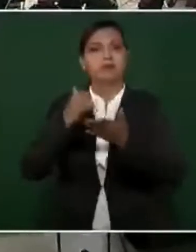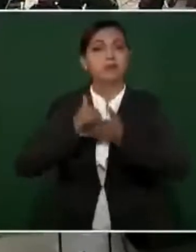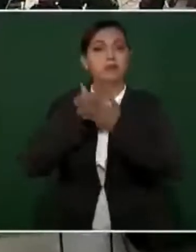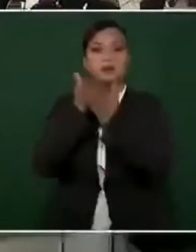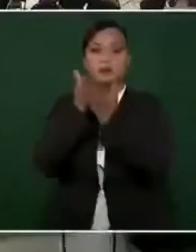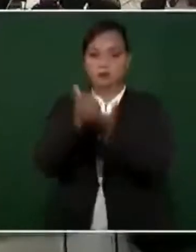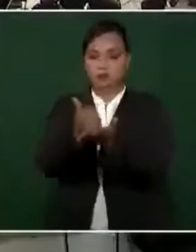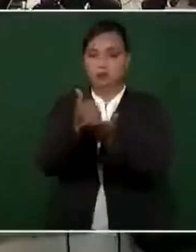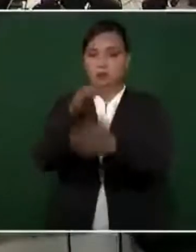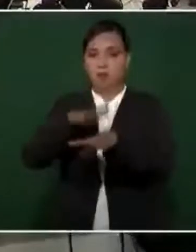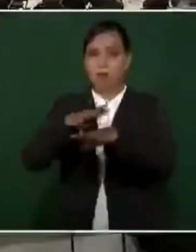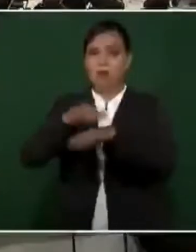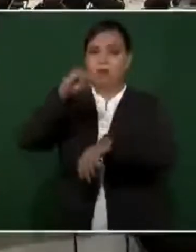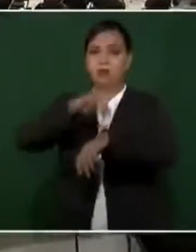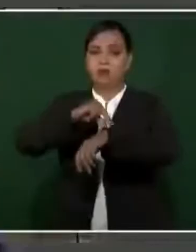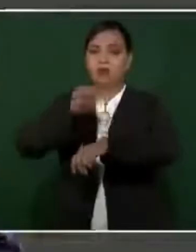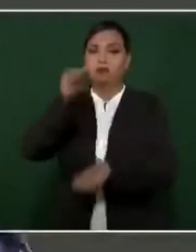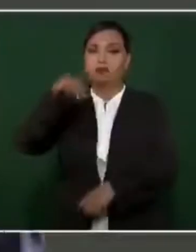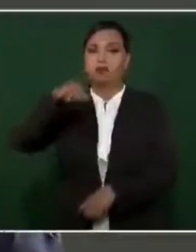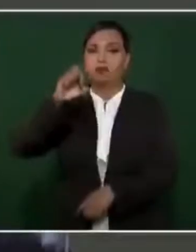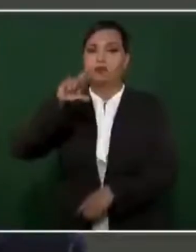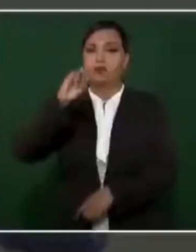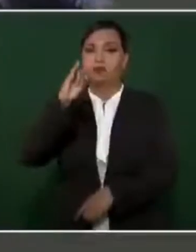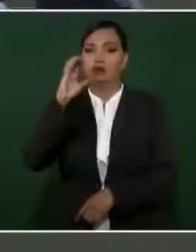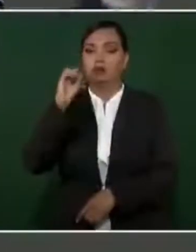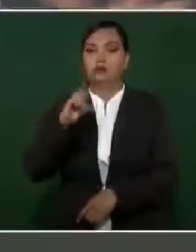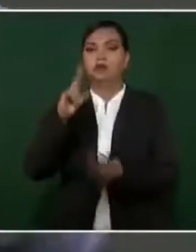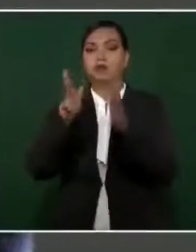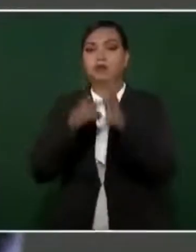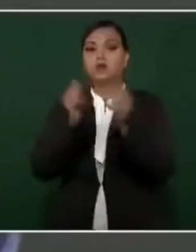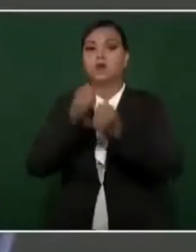al doctor Américo. Lo otro tiene que ver con lo judicial